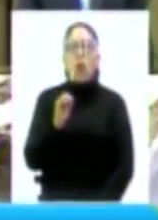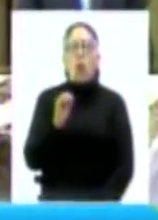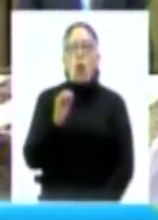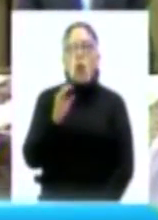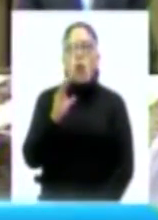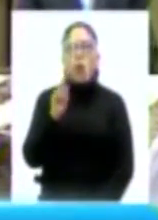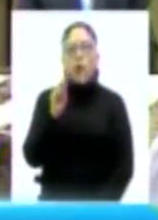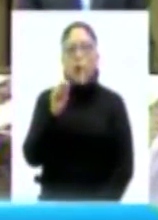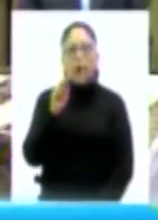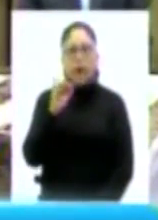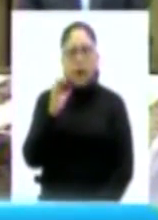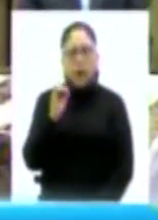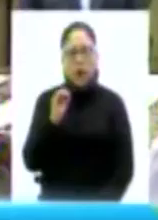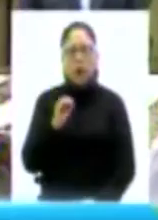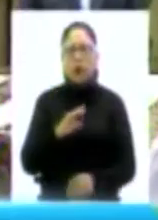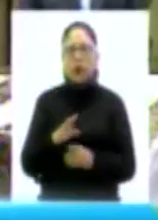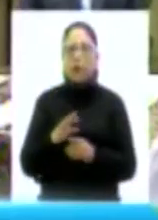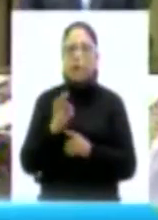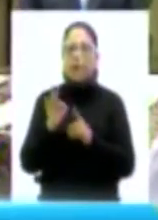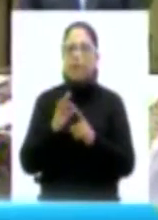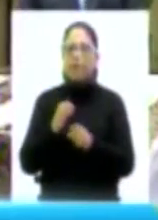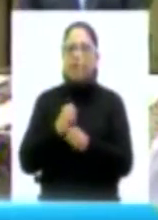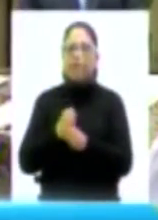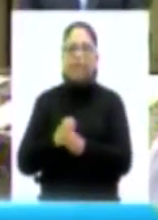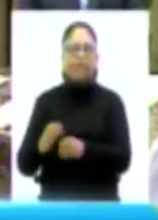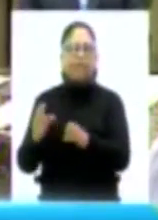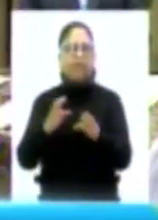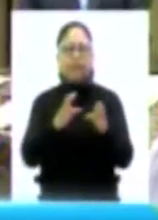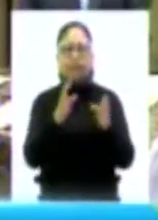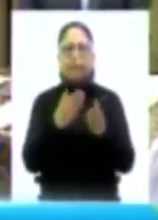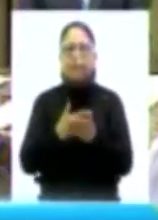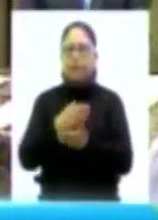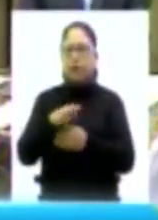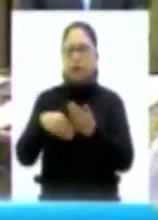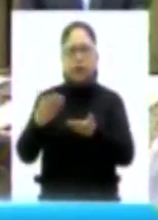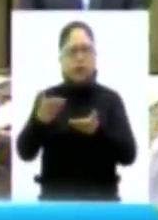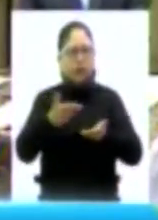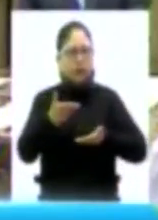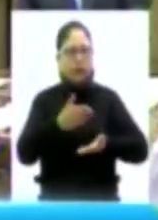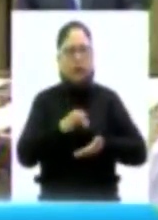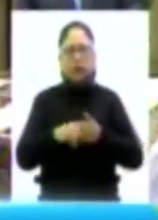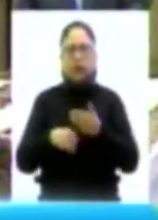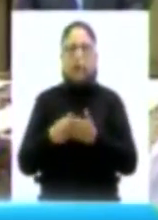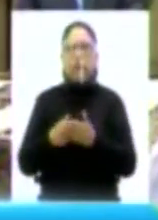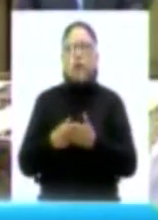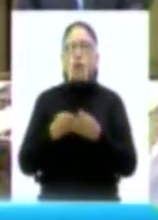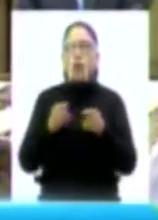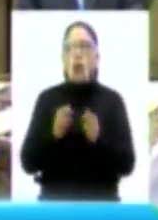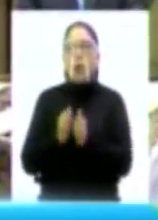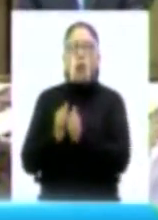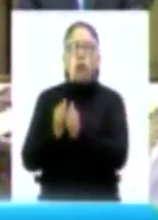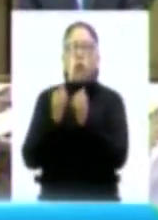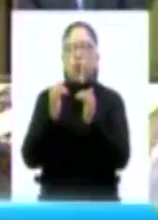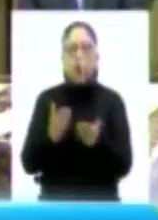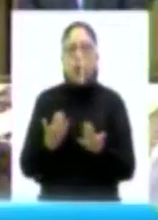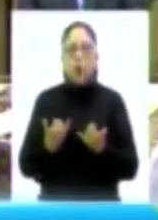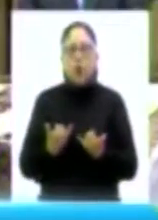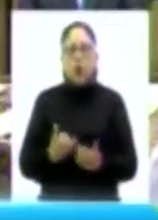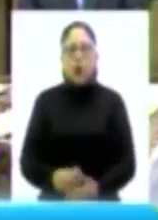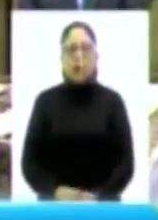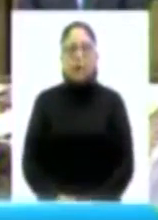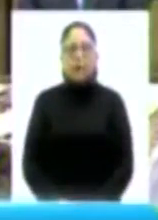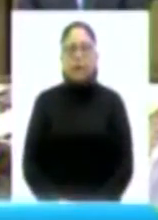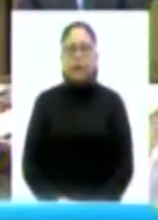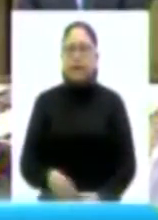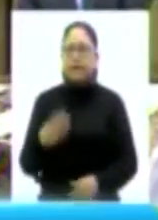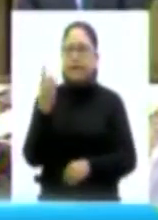Urquizo, de la Federación de Trabajadores de Caminos. Igual, compañeros, bienvenidos. Y al resto de las compañeras que hoy nos están acompañando.